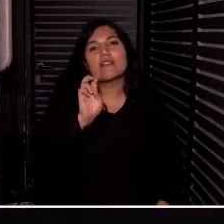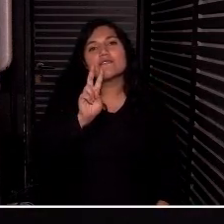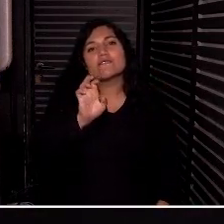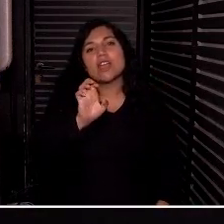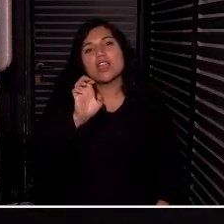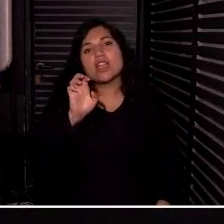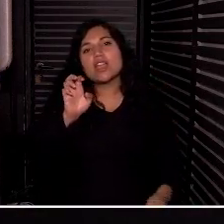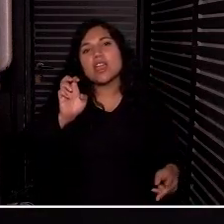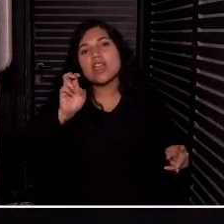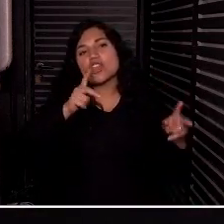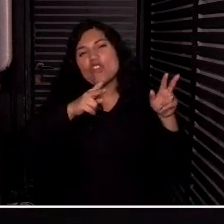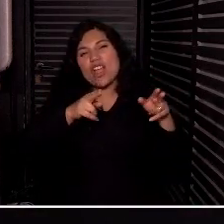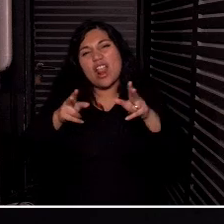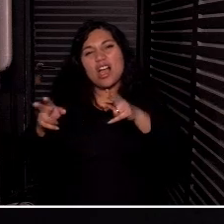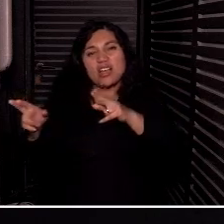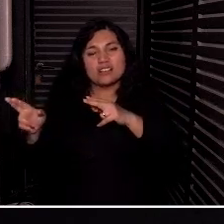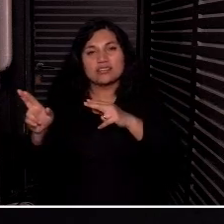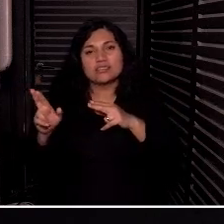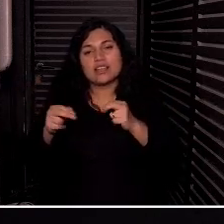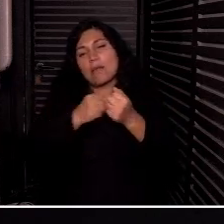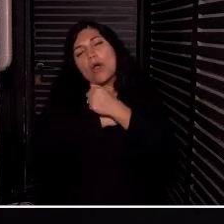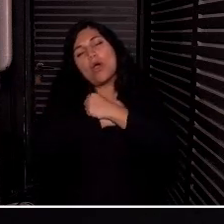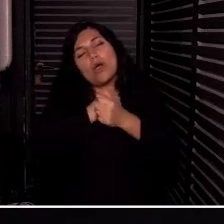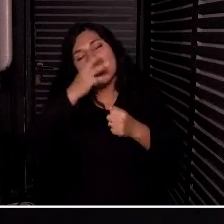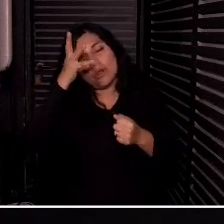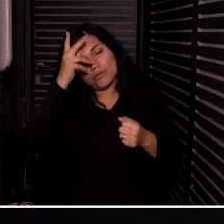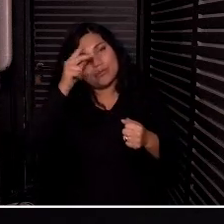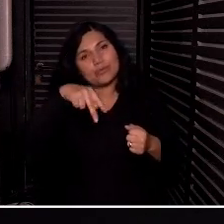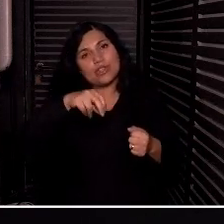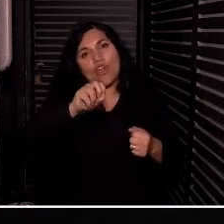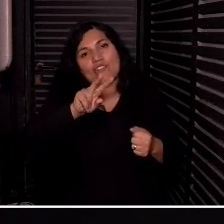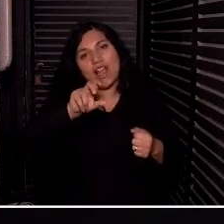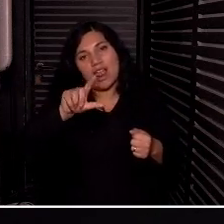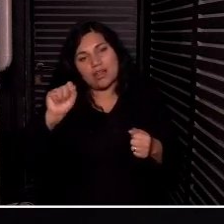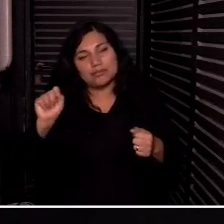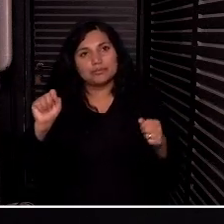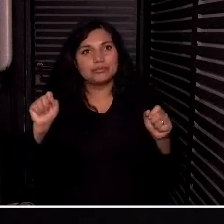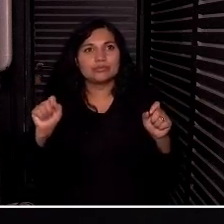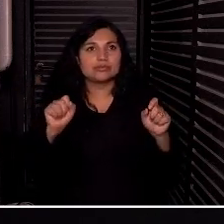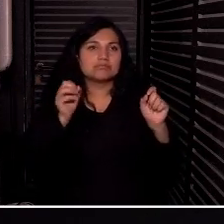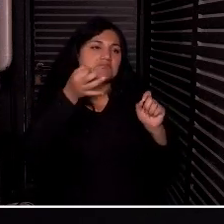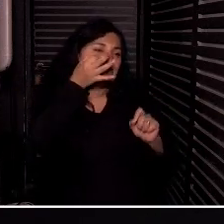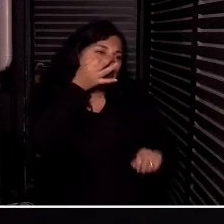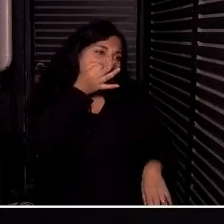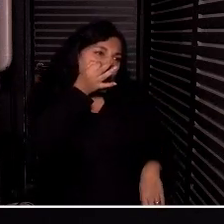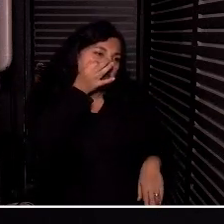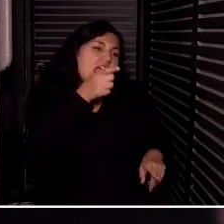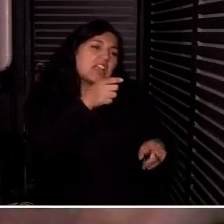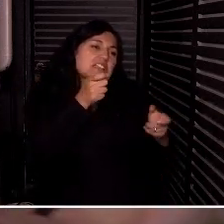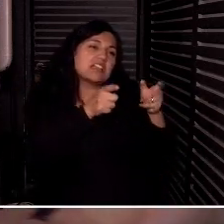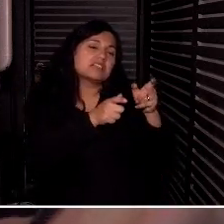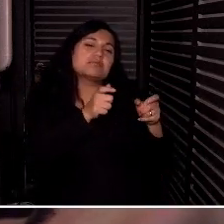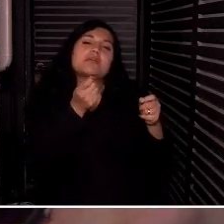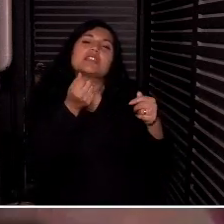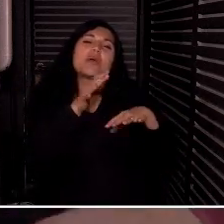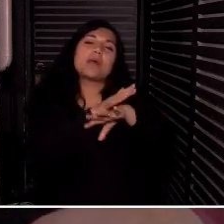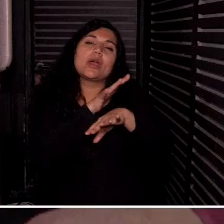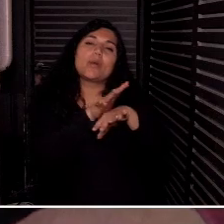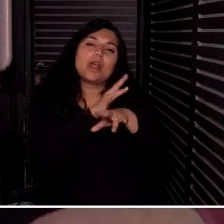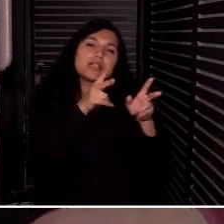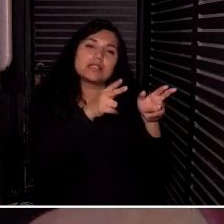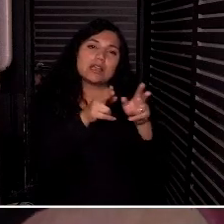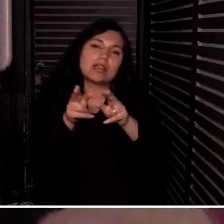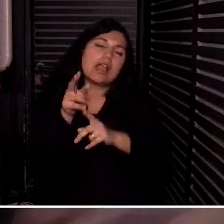mi información ni programas de discusión ni ni ni debates no estamos llegando a